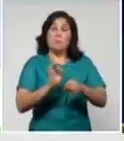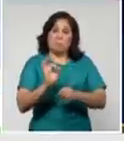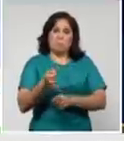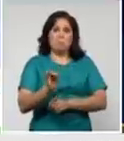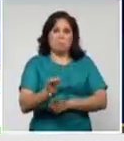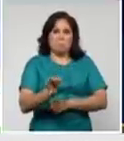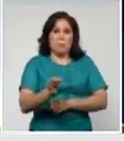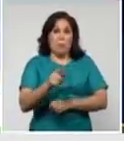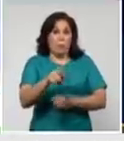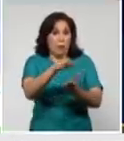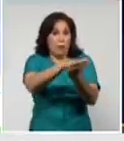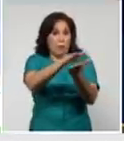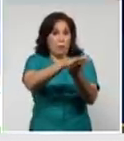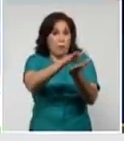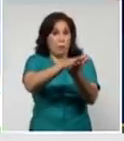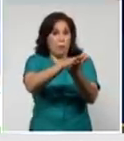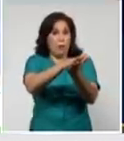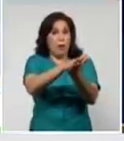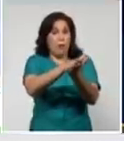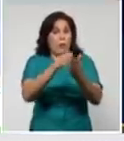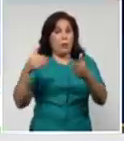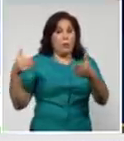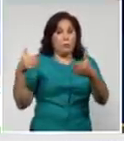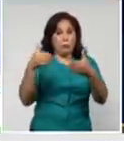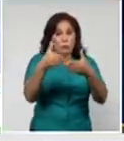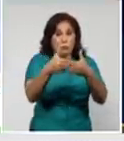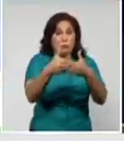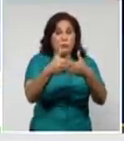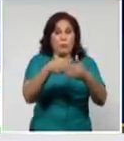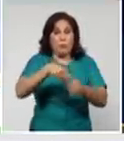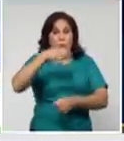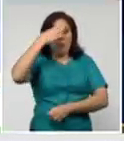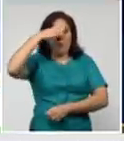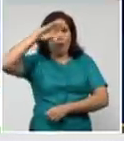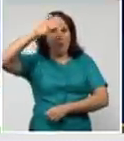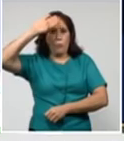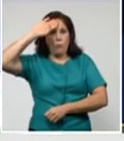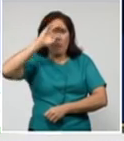el acumulado de todos los pacientes diagnosticados en Cuba, el